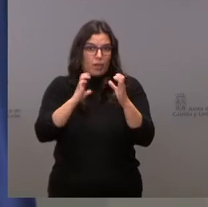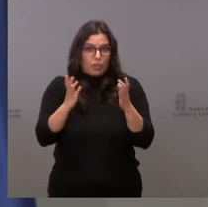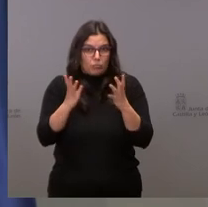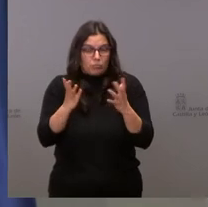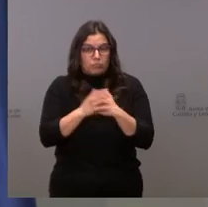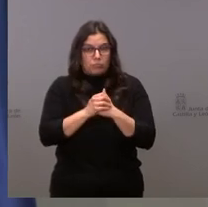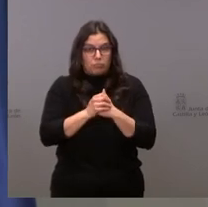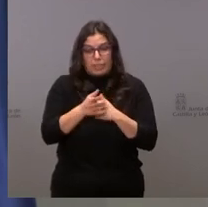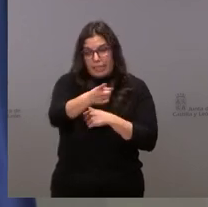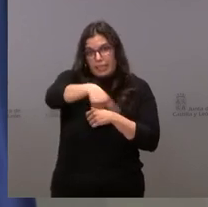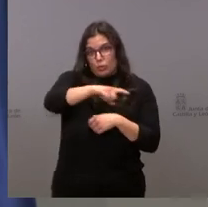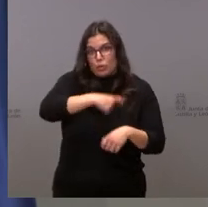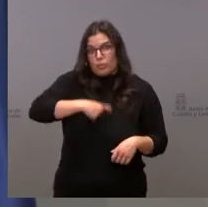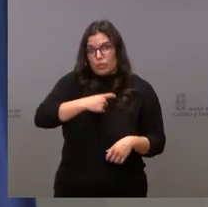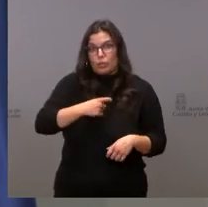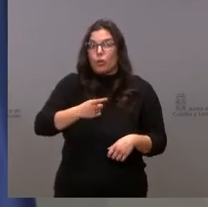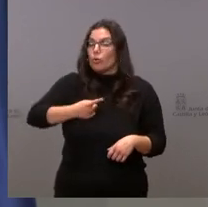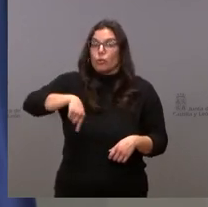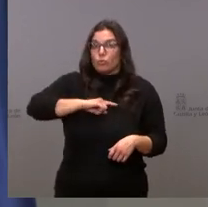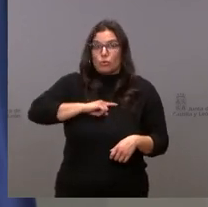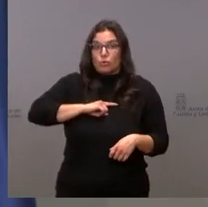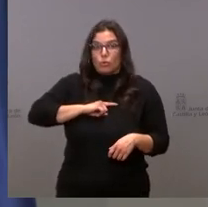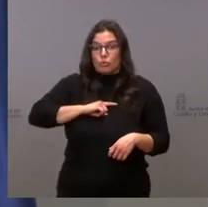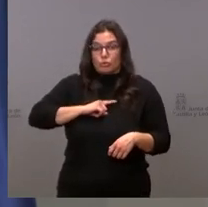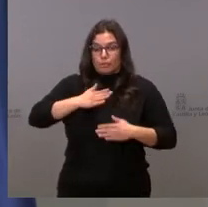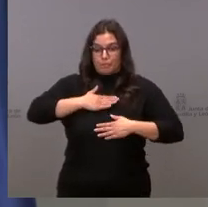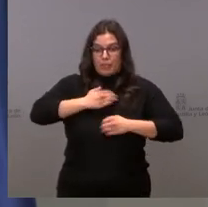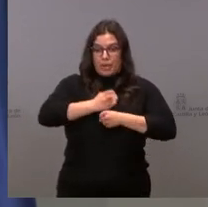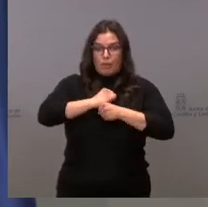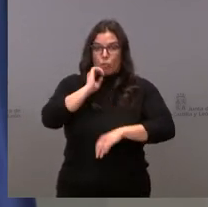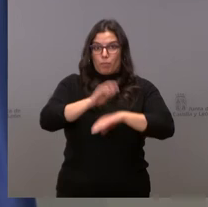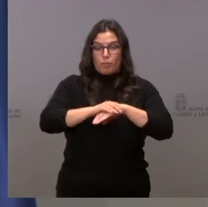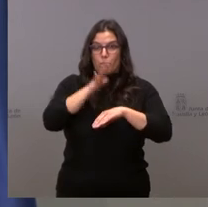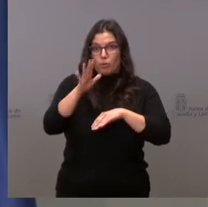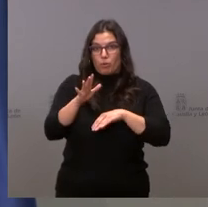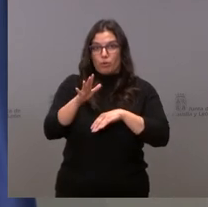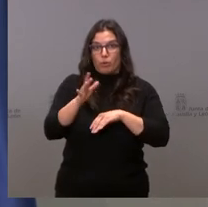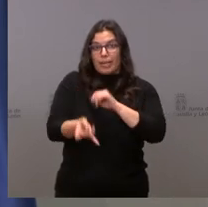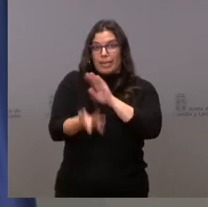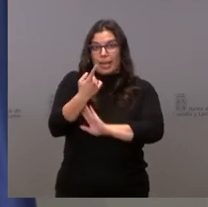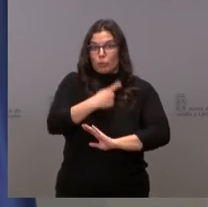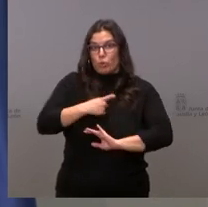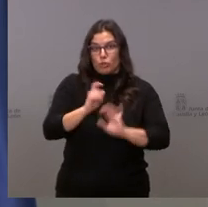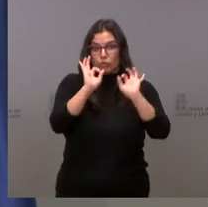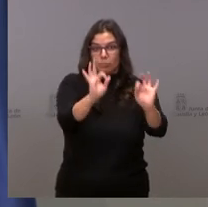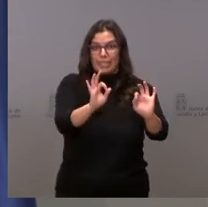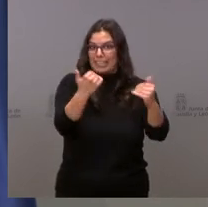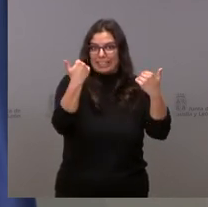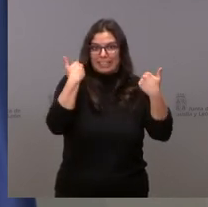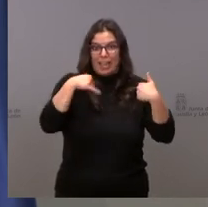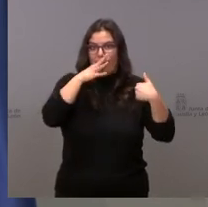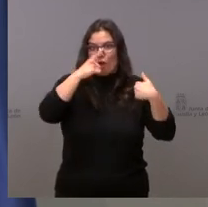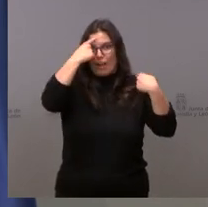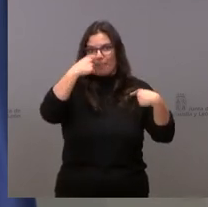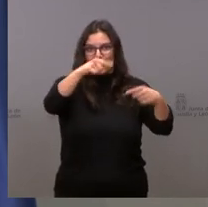las mismas y por tanto nosotros cumplimos nuestra misión al haber creado esa comisión y ahora corresponde a